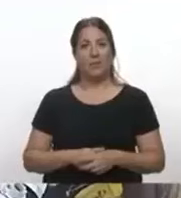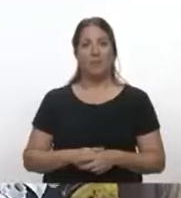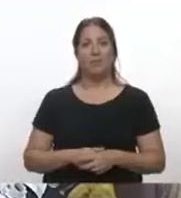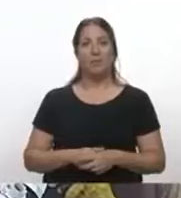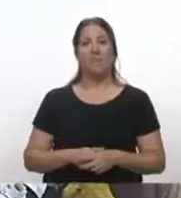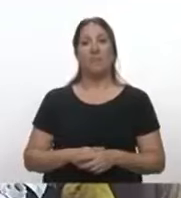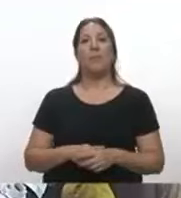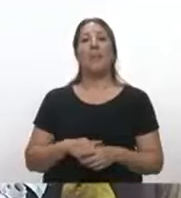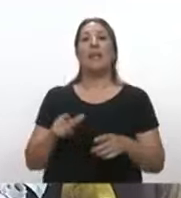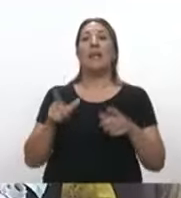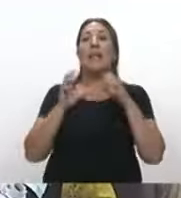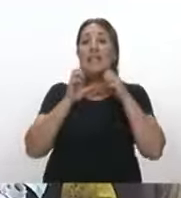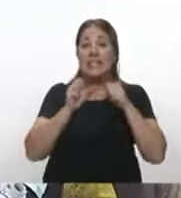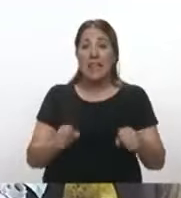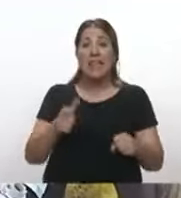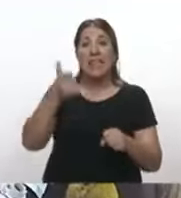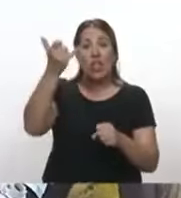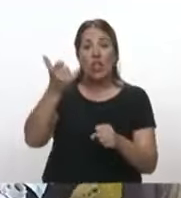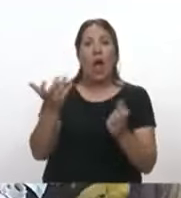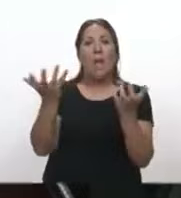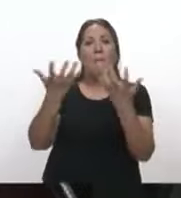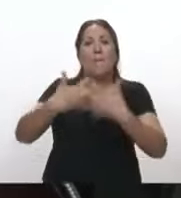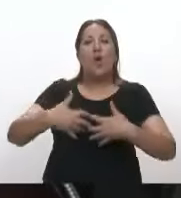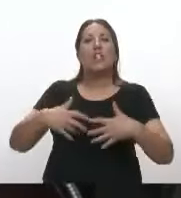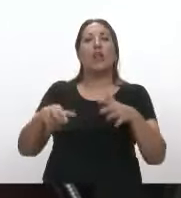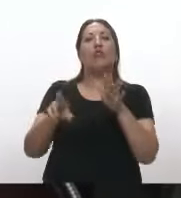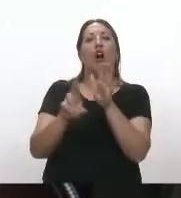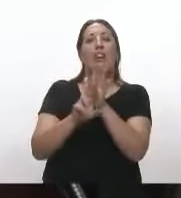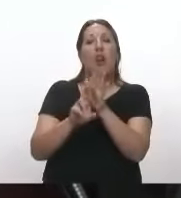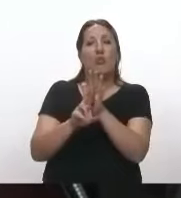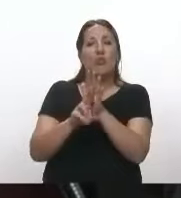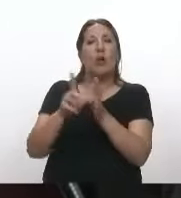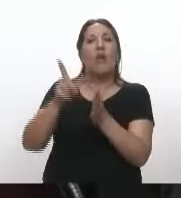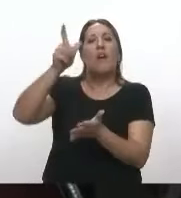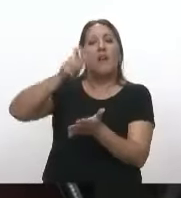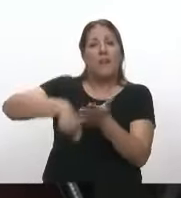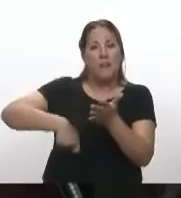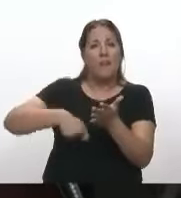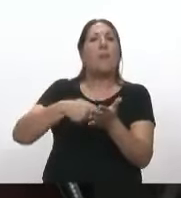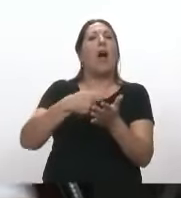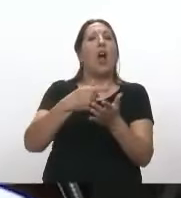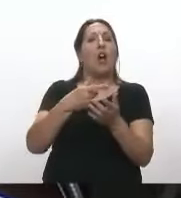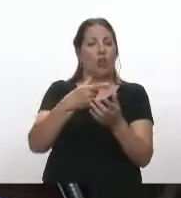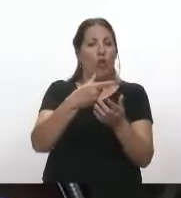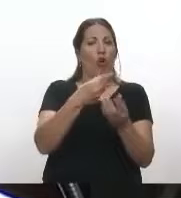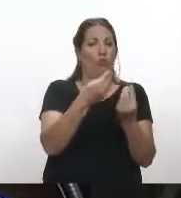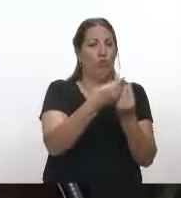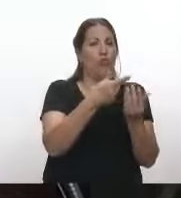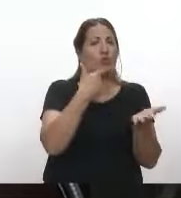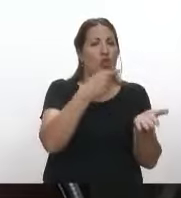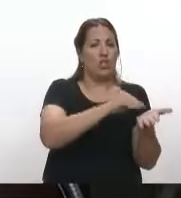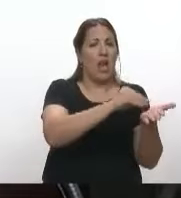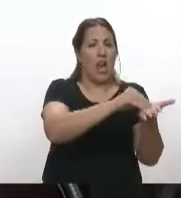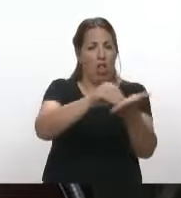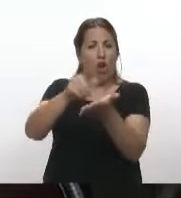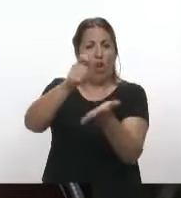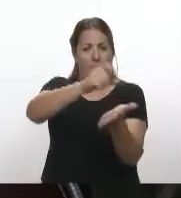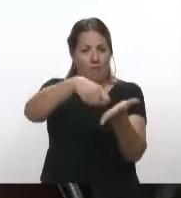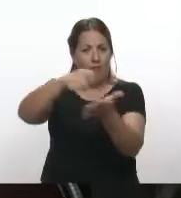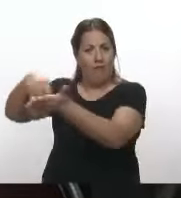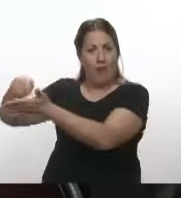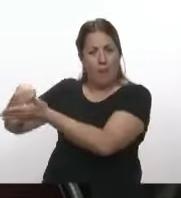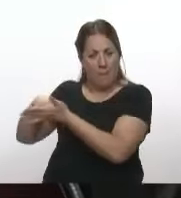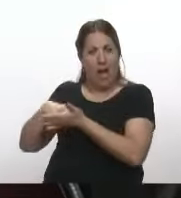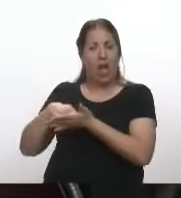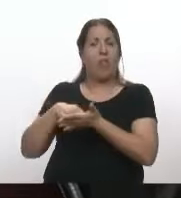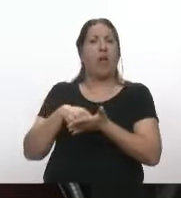secretaría un proyecto de resolución firmado por varios senadores que está también en la banca